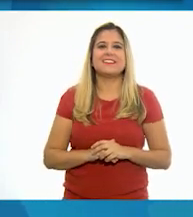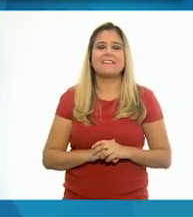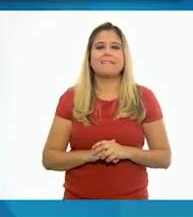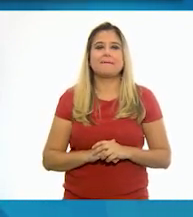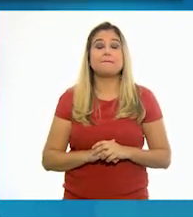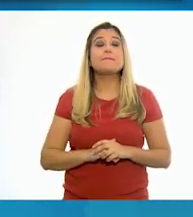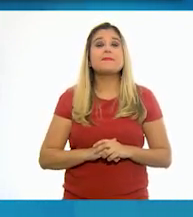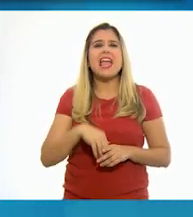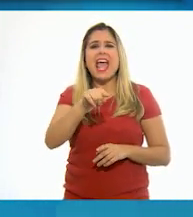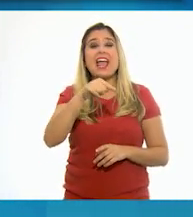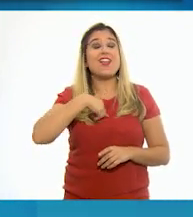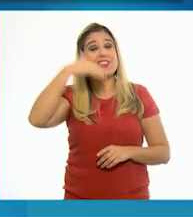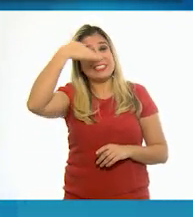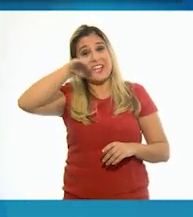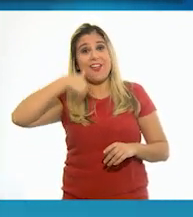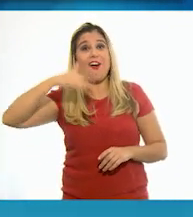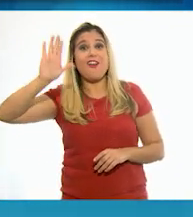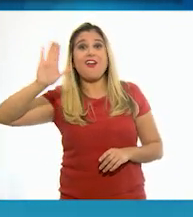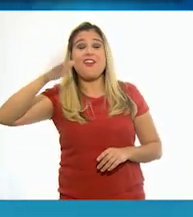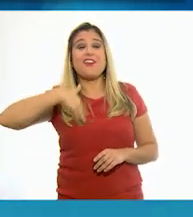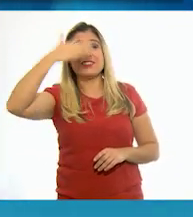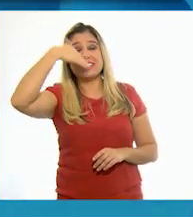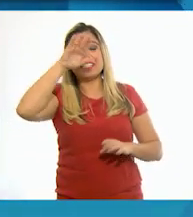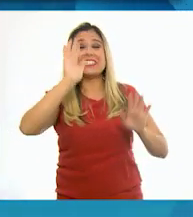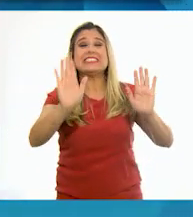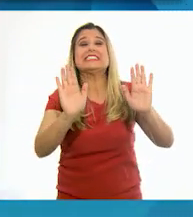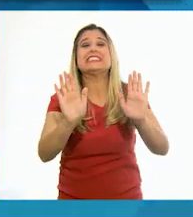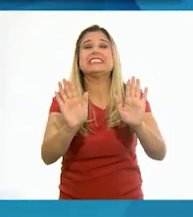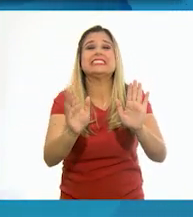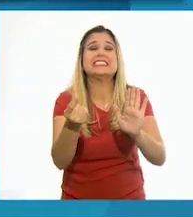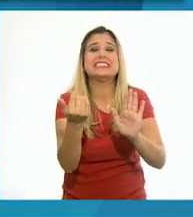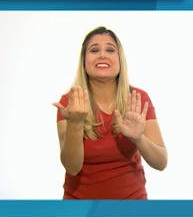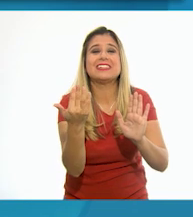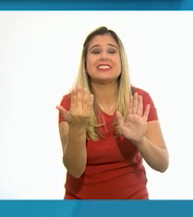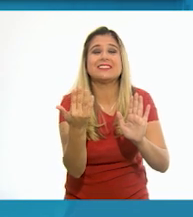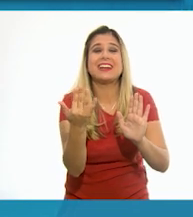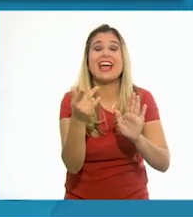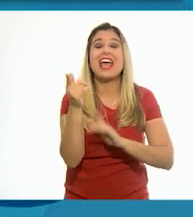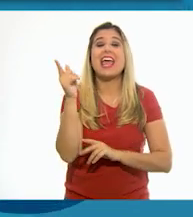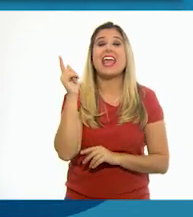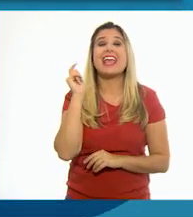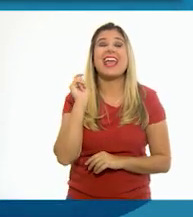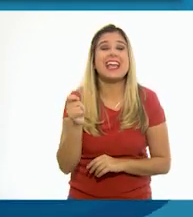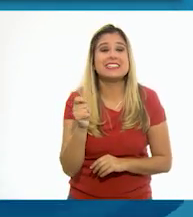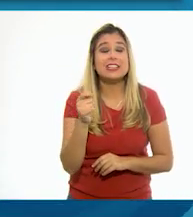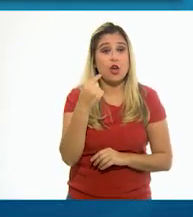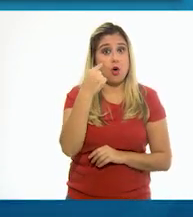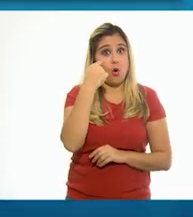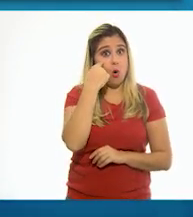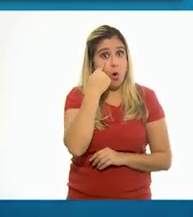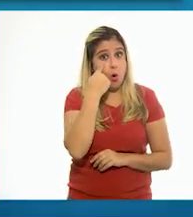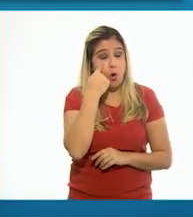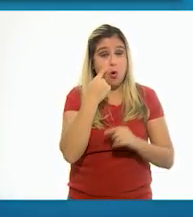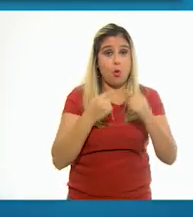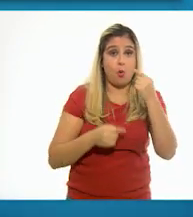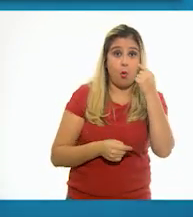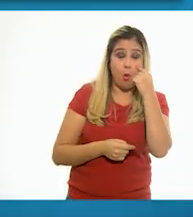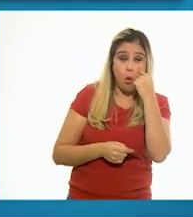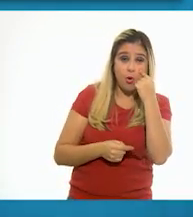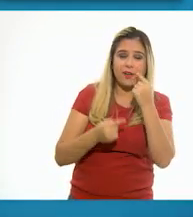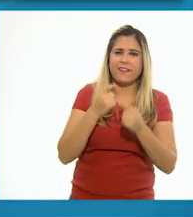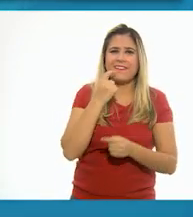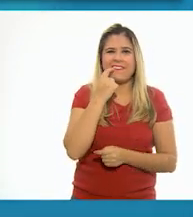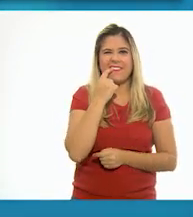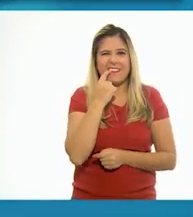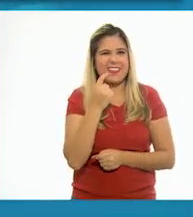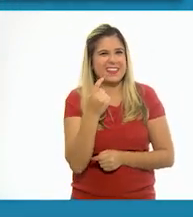¡Uy! ¡Ese sí me lo sé! ¡Ese sí me lo sé! ¡Esperen, esperen! A ver. Ese es ojo por ojo, diente